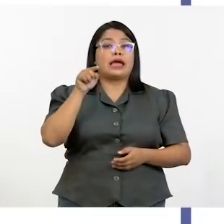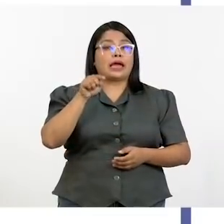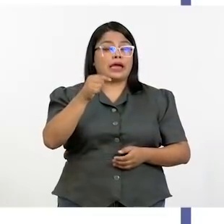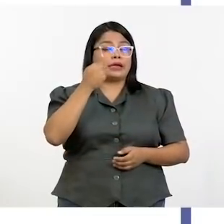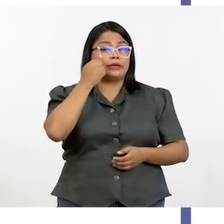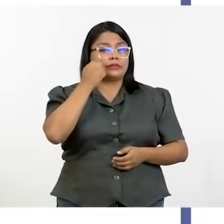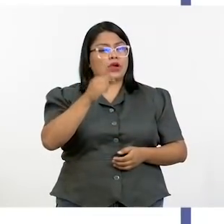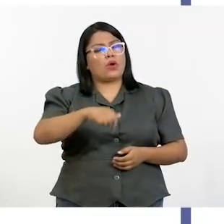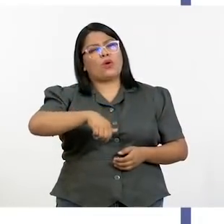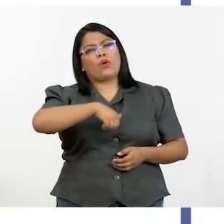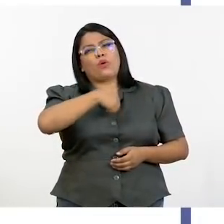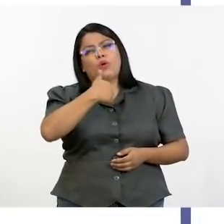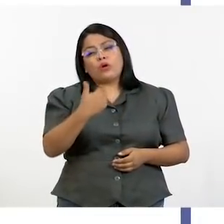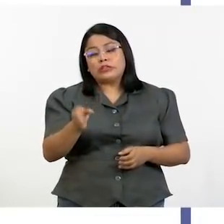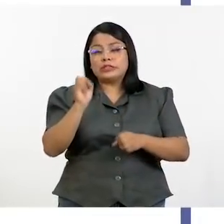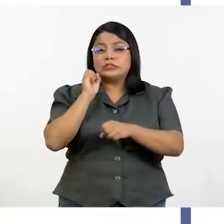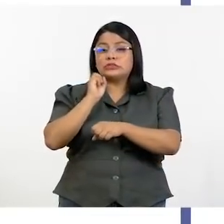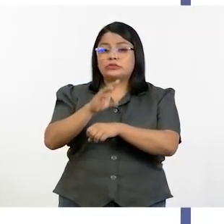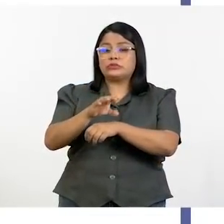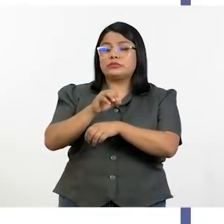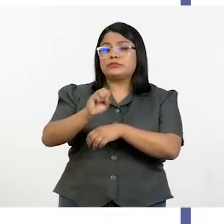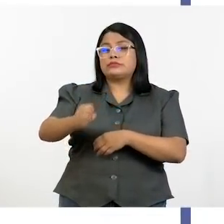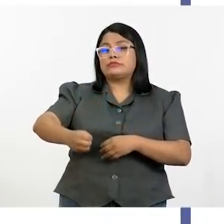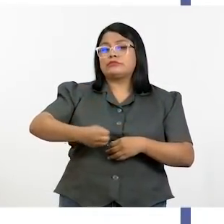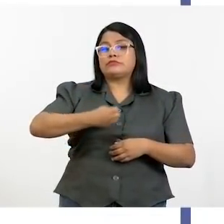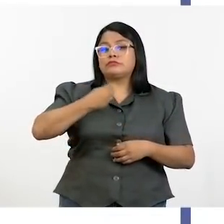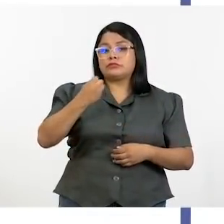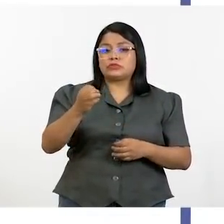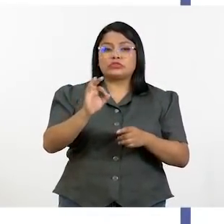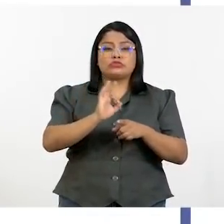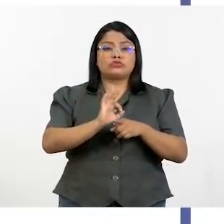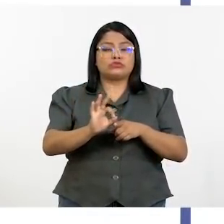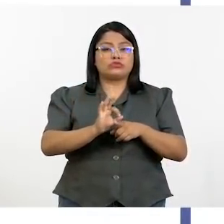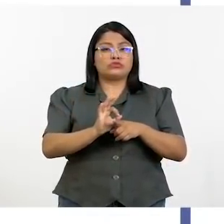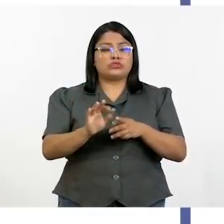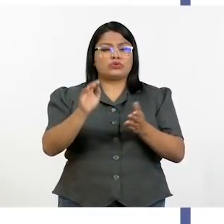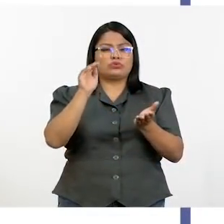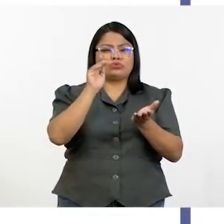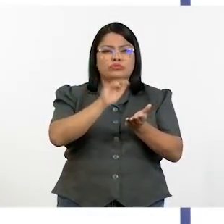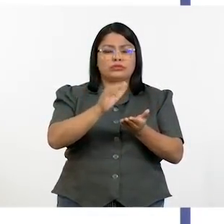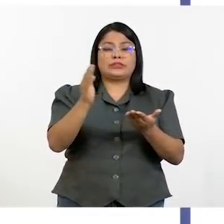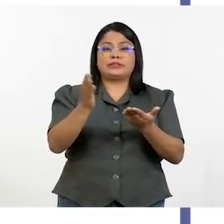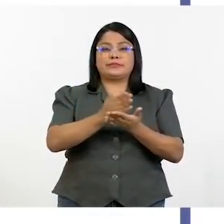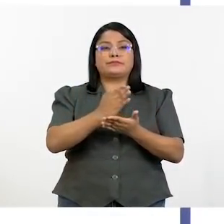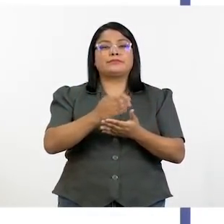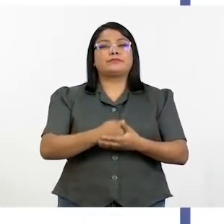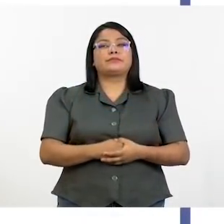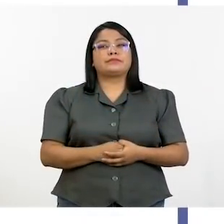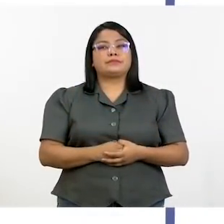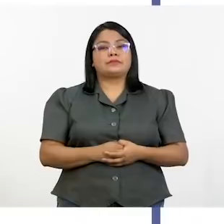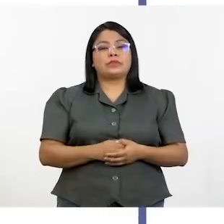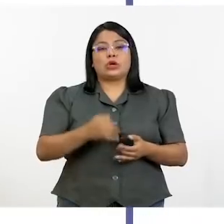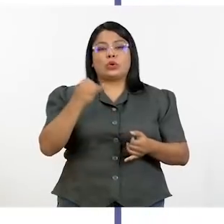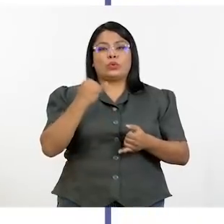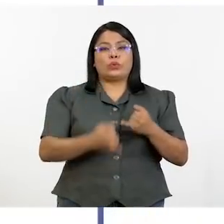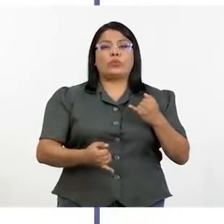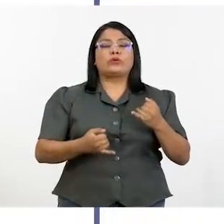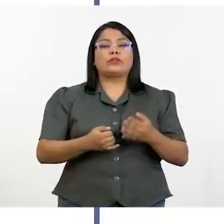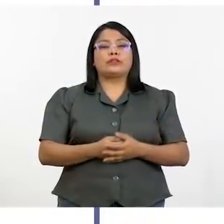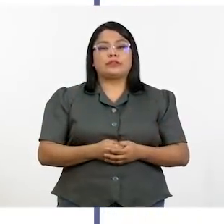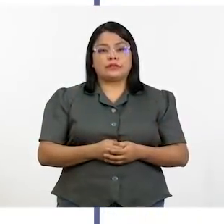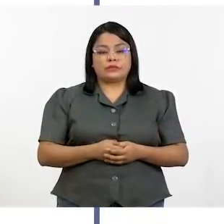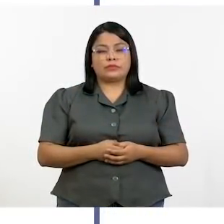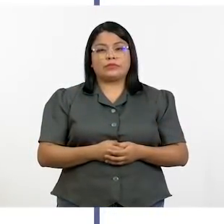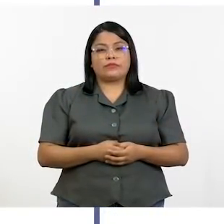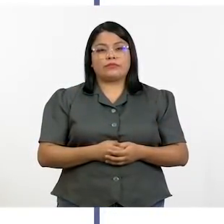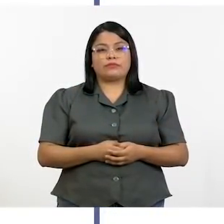así encontrarán otras sugerencias esenciales que les servirán para la unidad en general. El último apartado